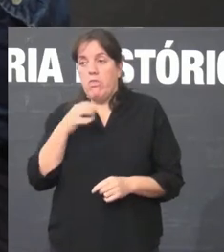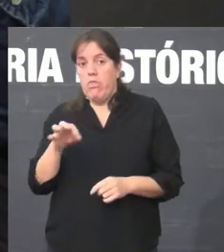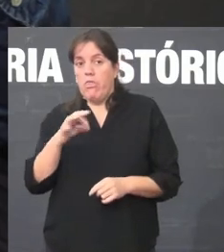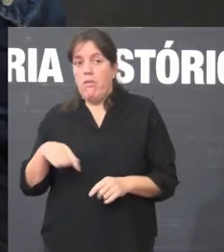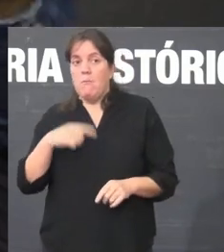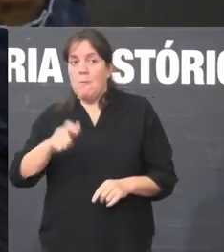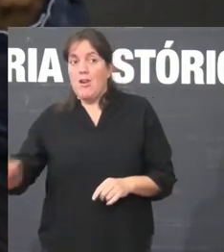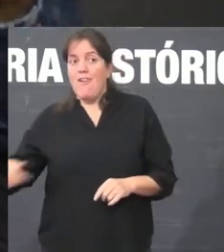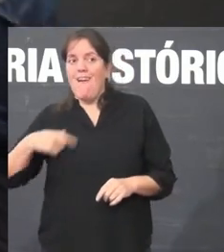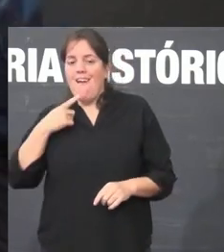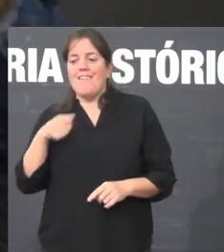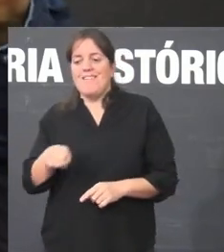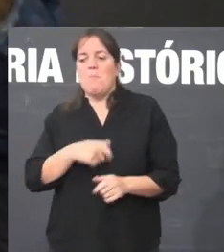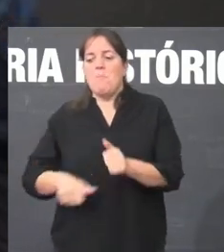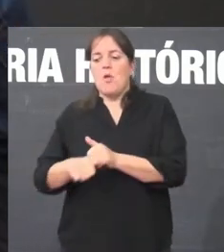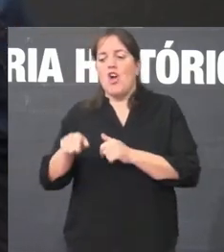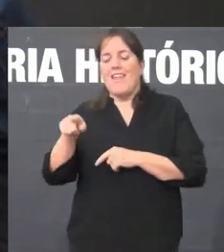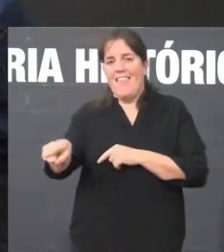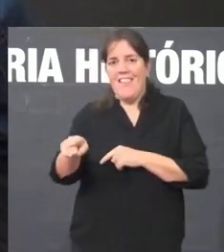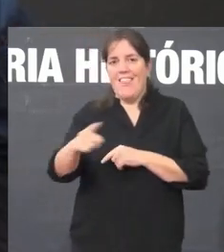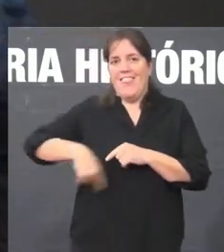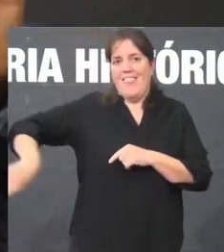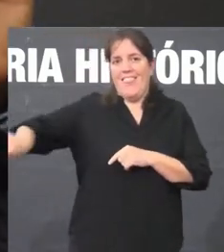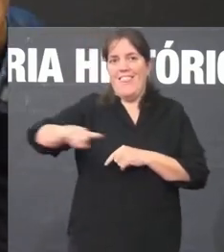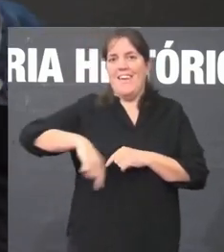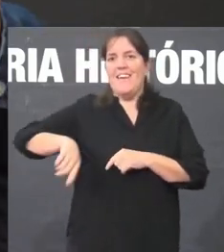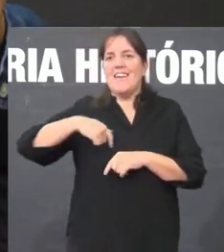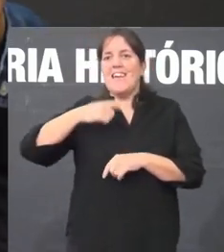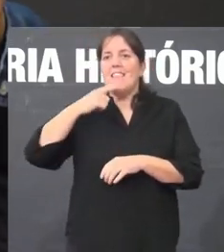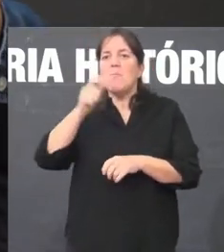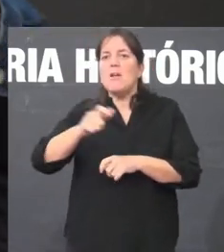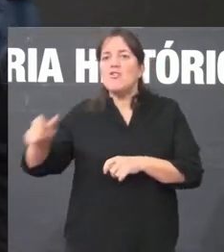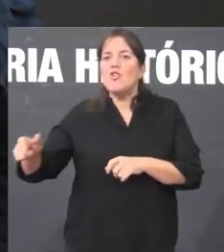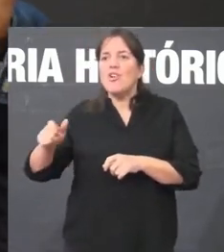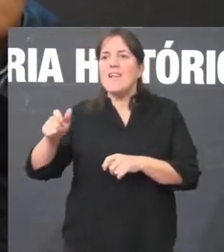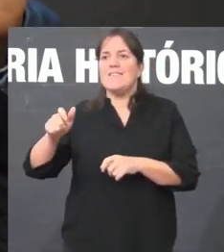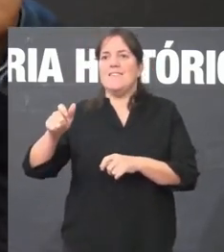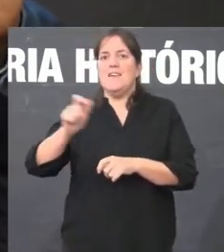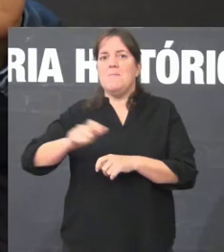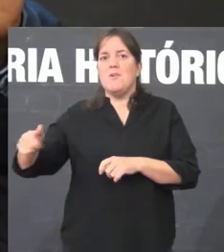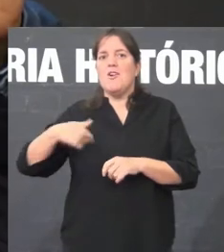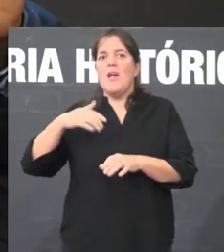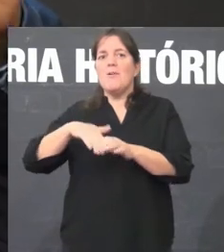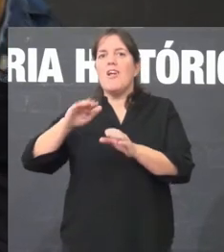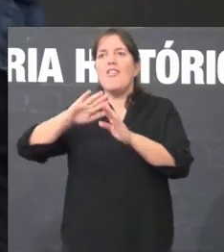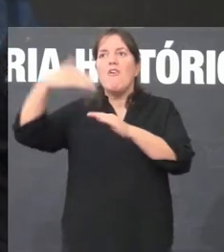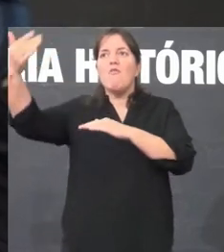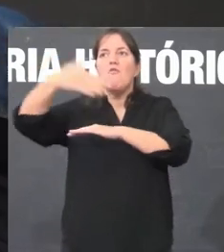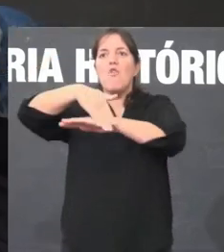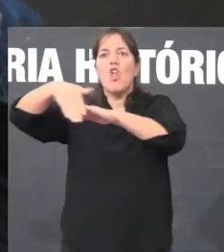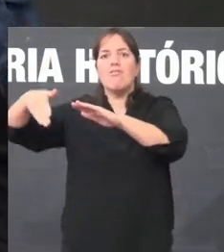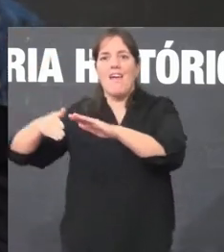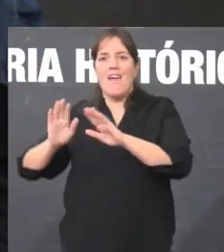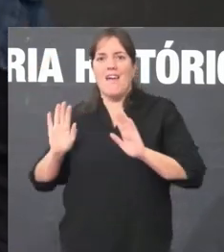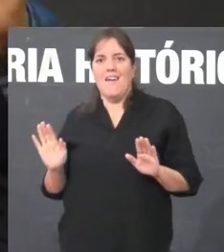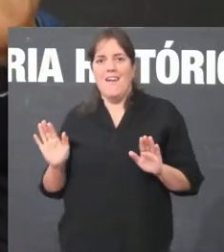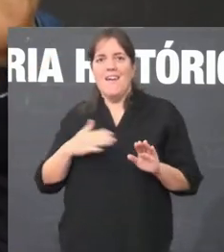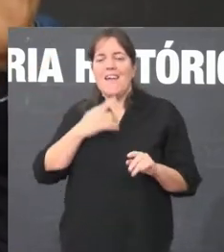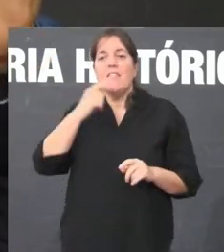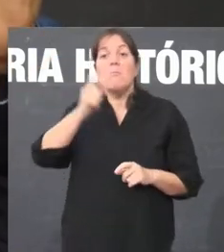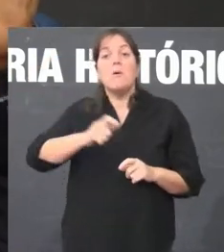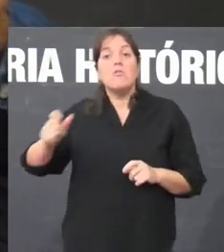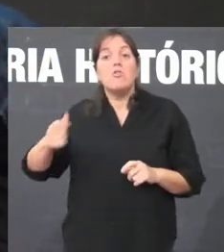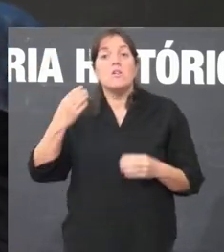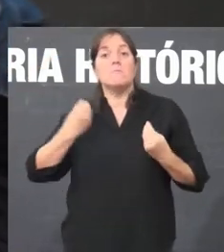nuestra prioridad es el electorado de frontera. Es decir, aquellos